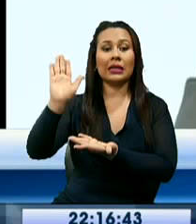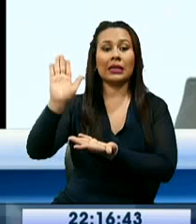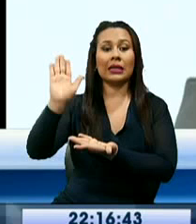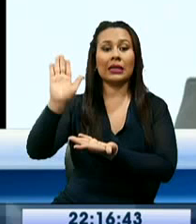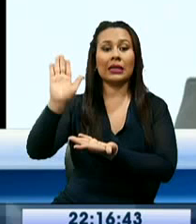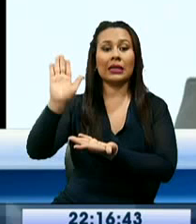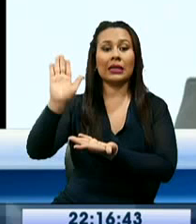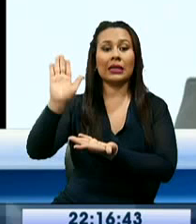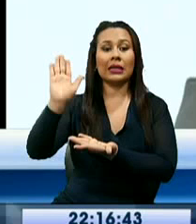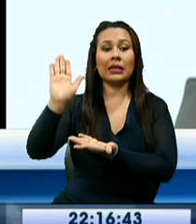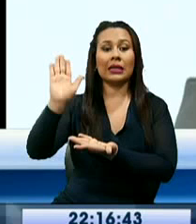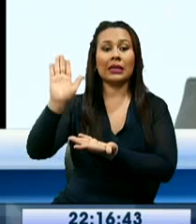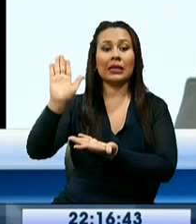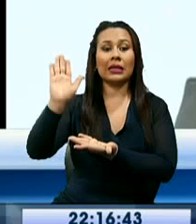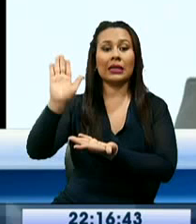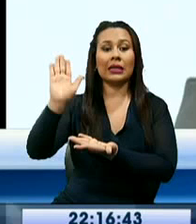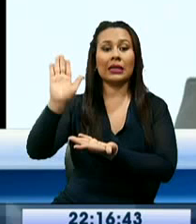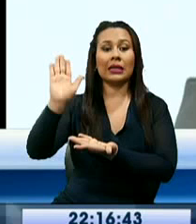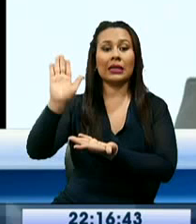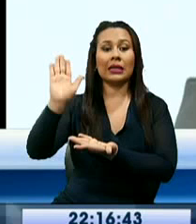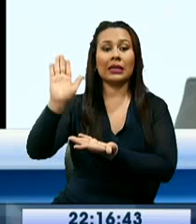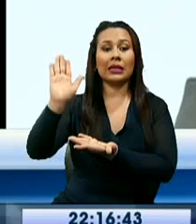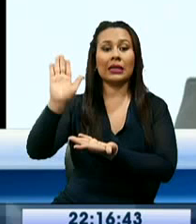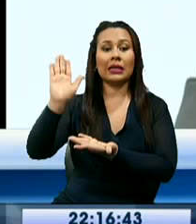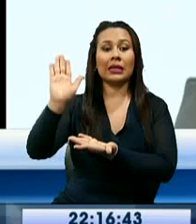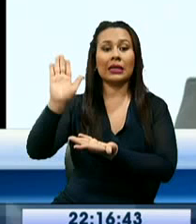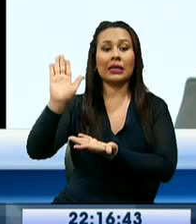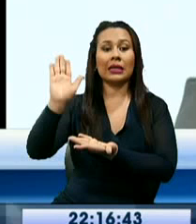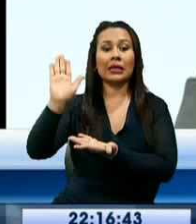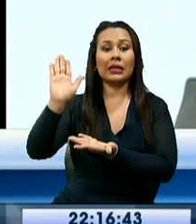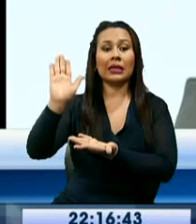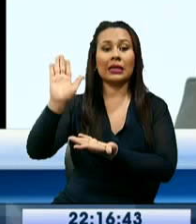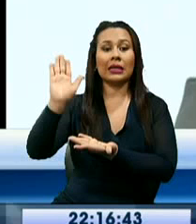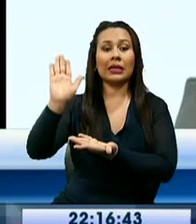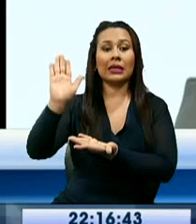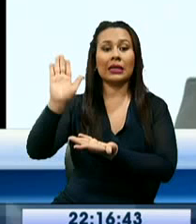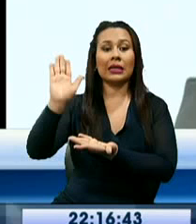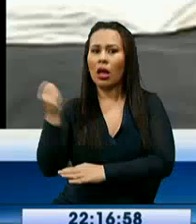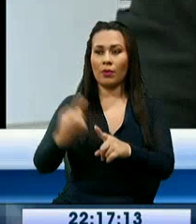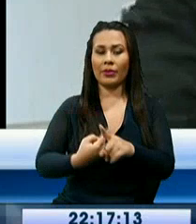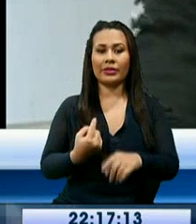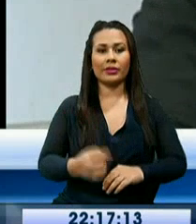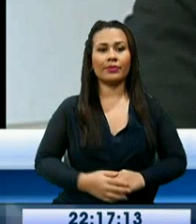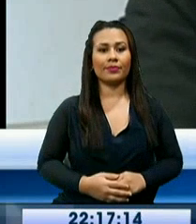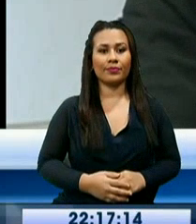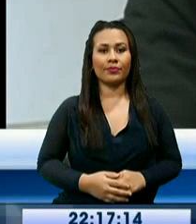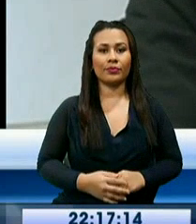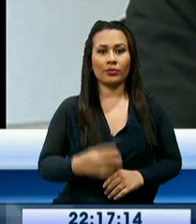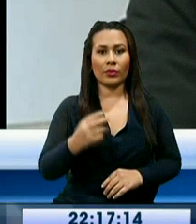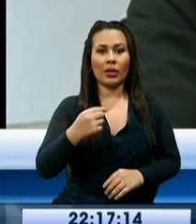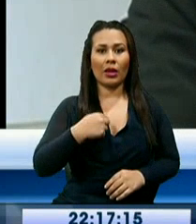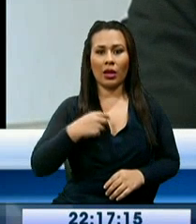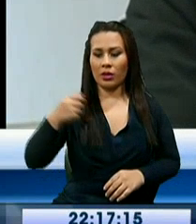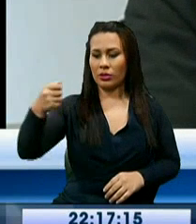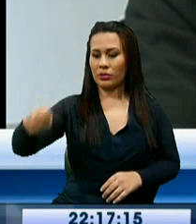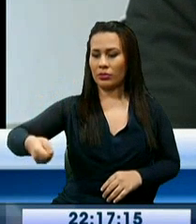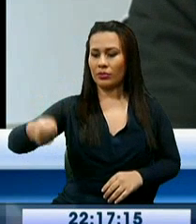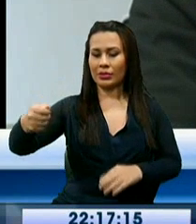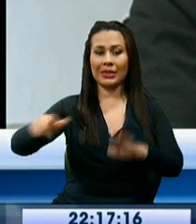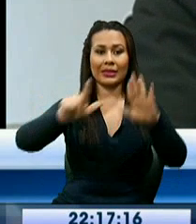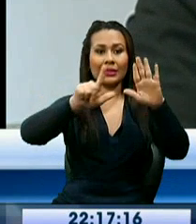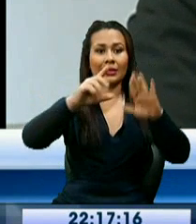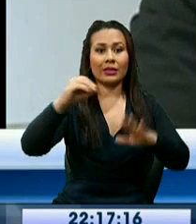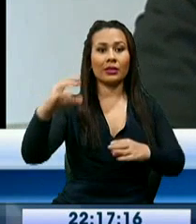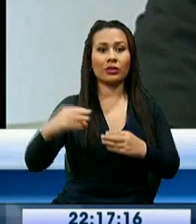reciba un fondo calculado en los 12 últimos ingresos por concepto de remuneración salarial. Aparentemente este fondo sería entregado por el